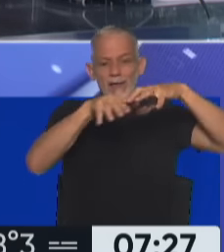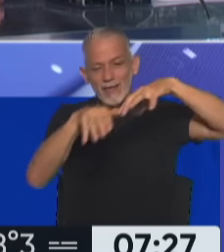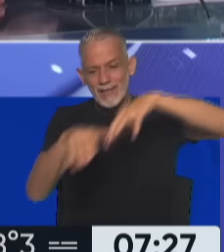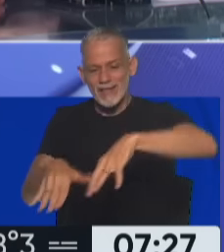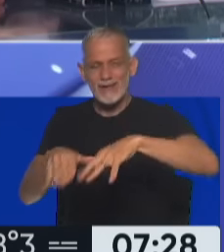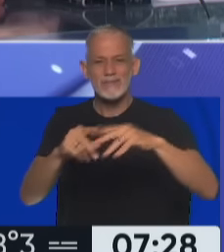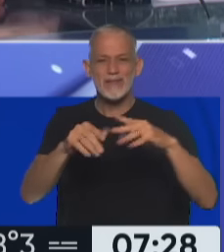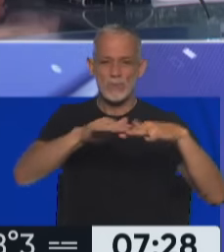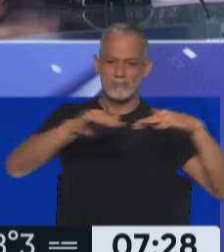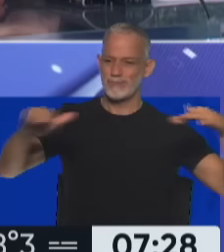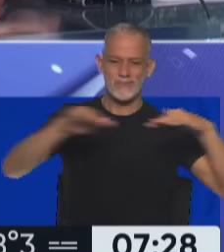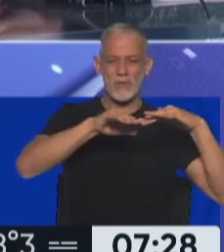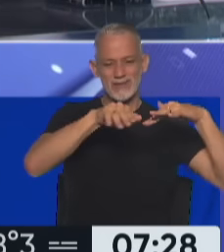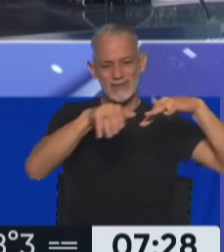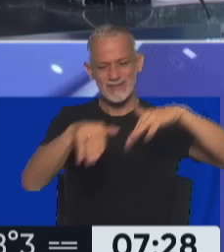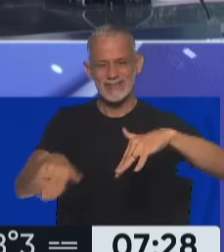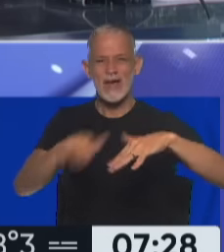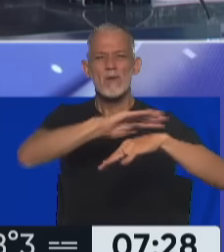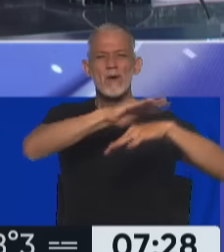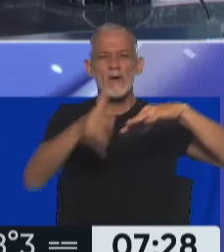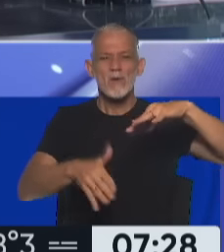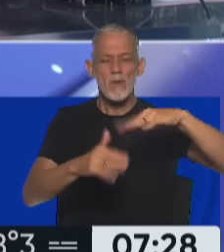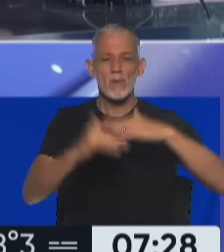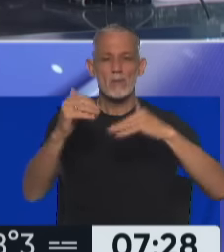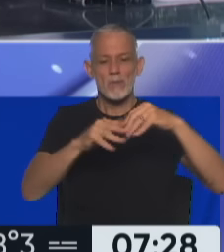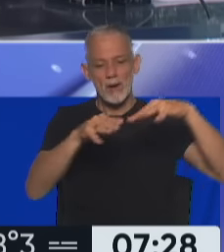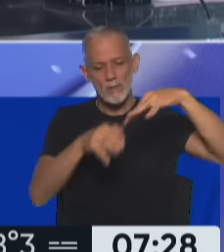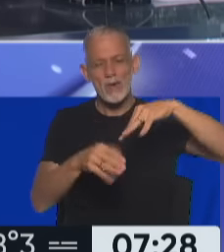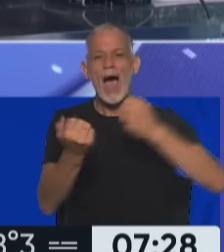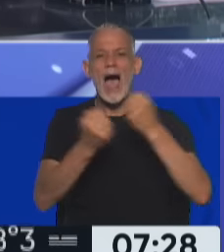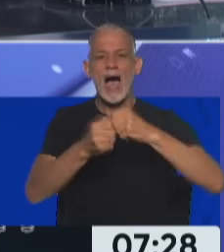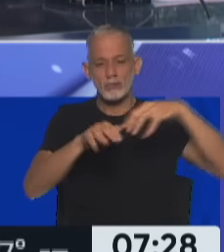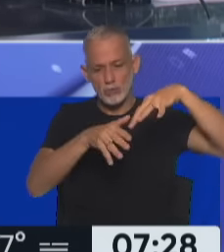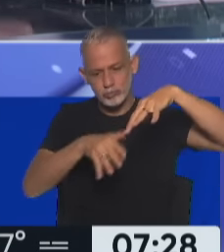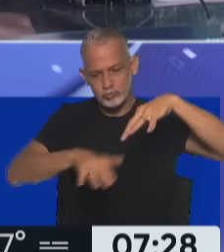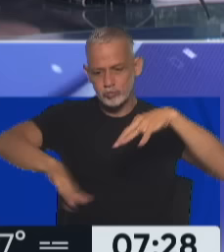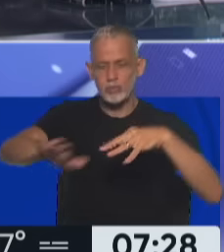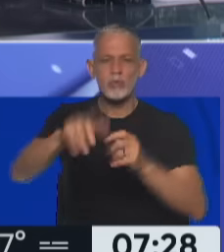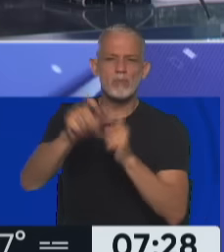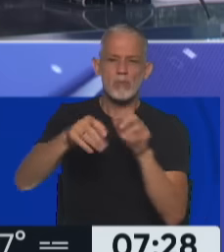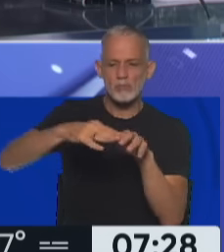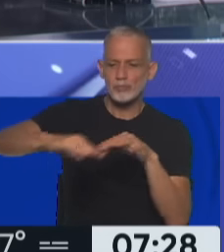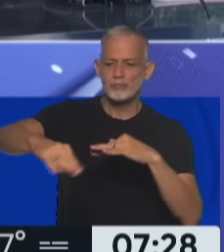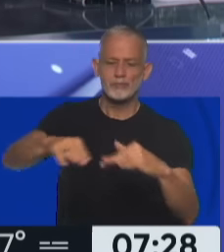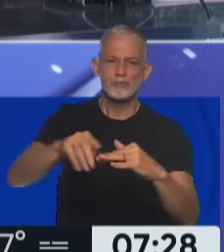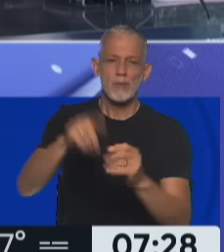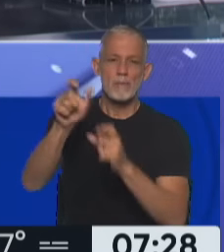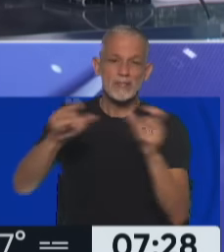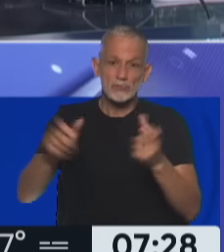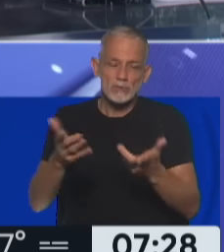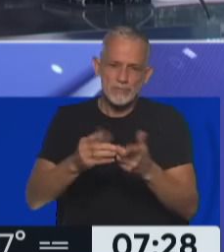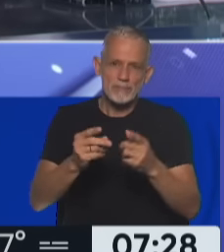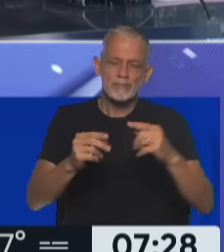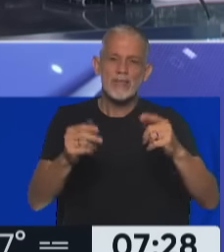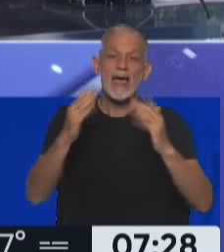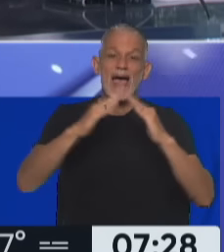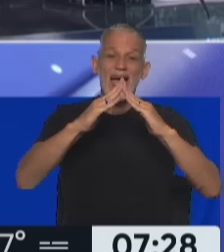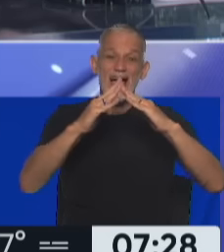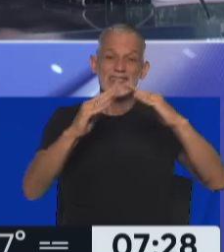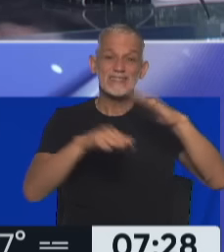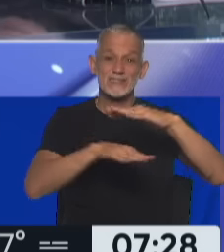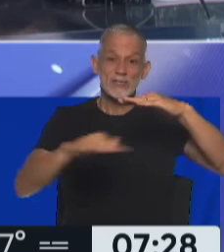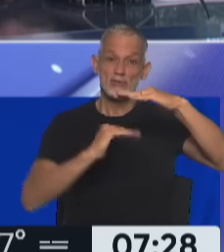en declive, por lo cual ahí el agua empezó a arrastrar los autos, empezó a arrastrar a las personas, hay casas que tienen sótanos que quedaron completamente